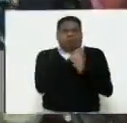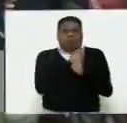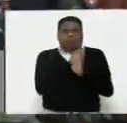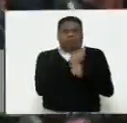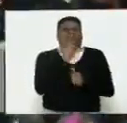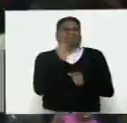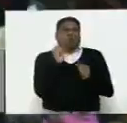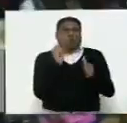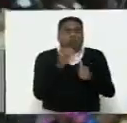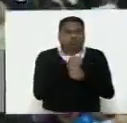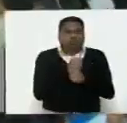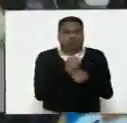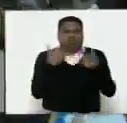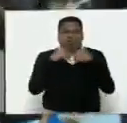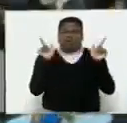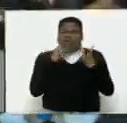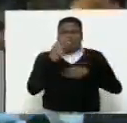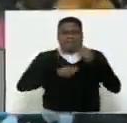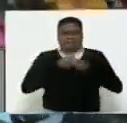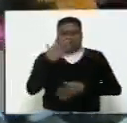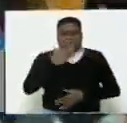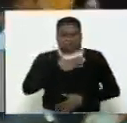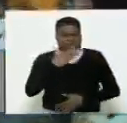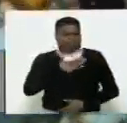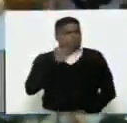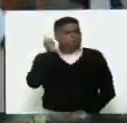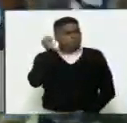Y soy libre para hacerlo.